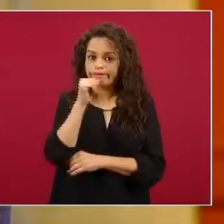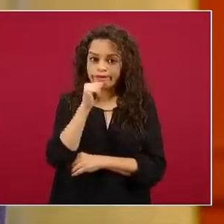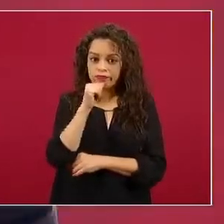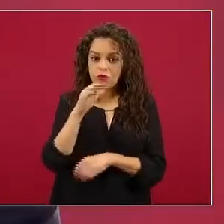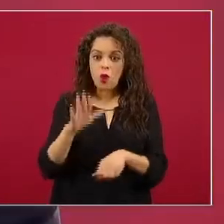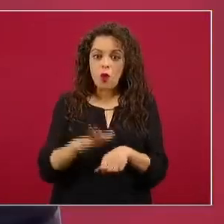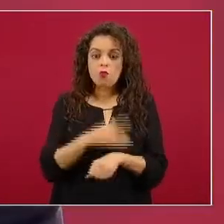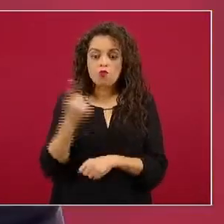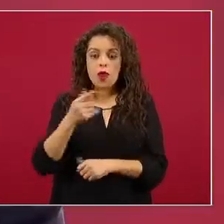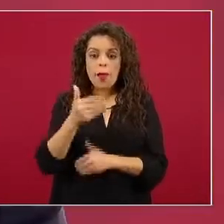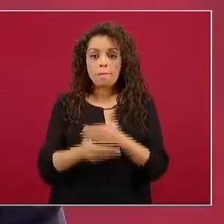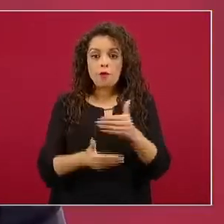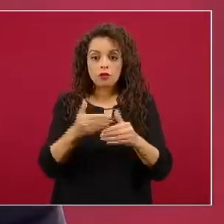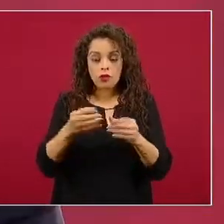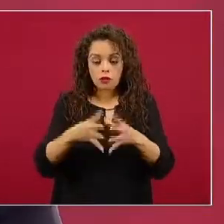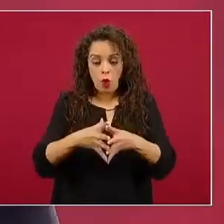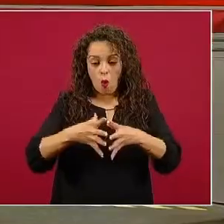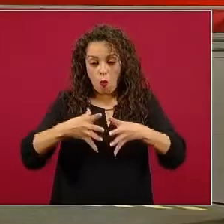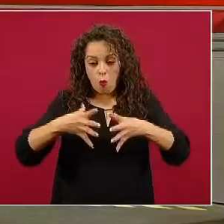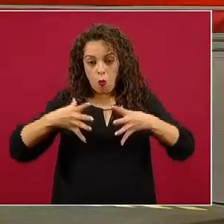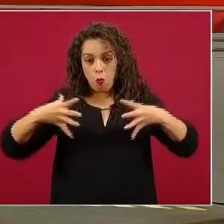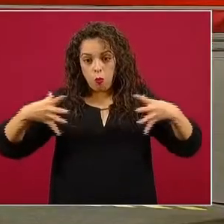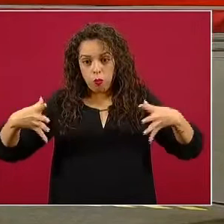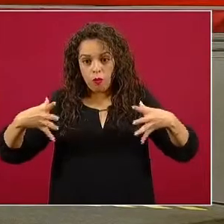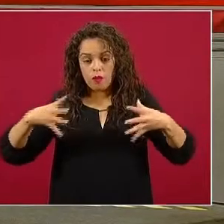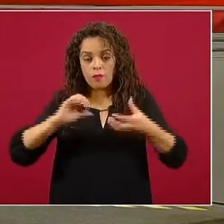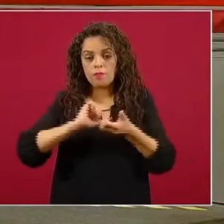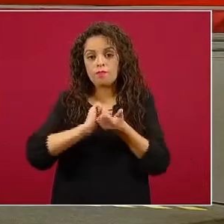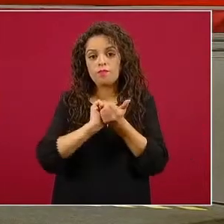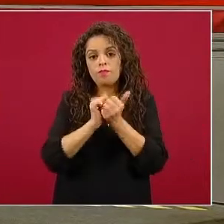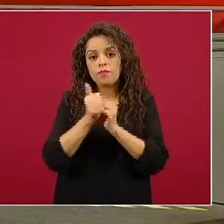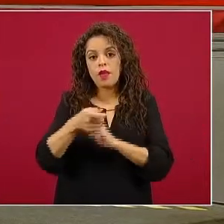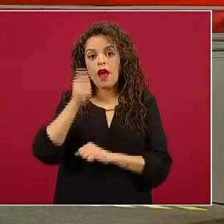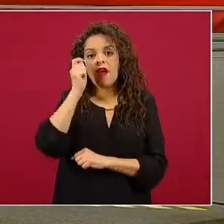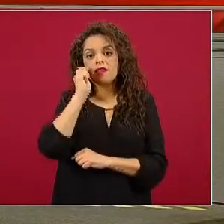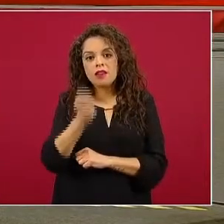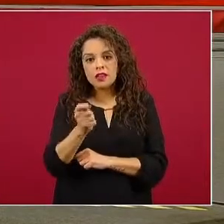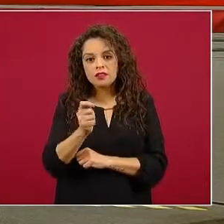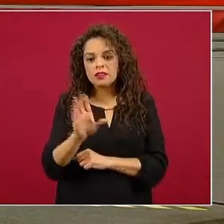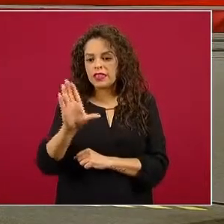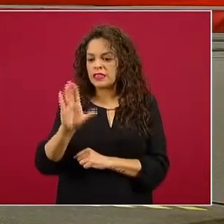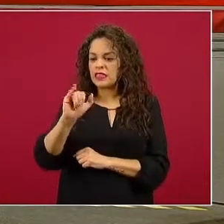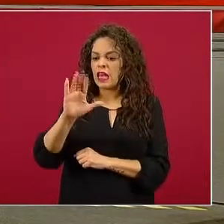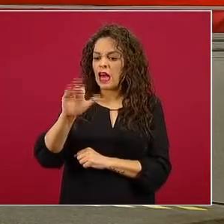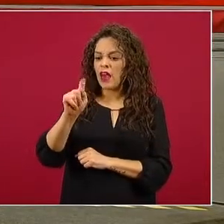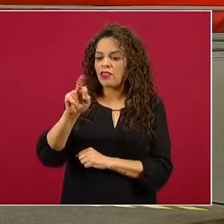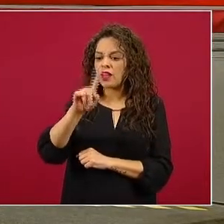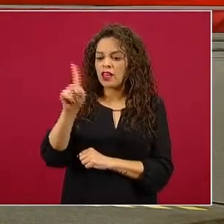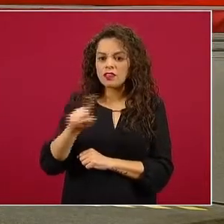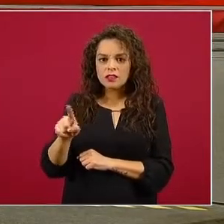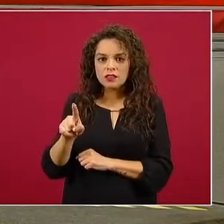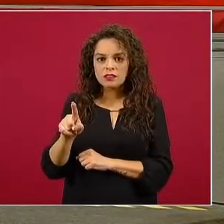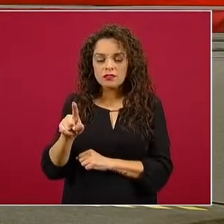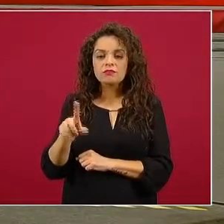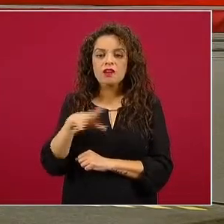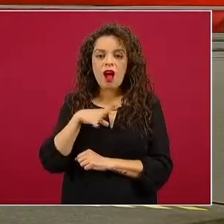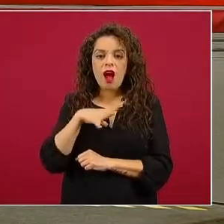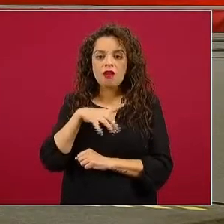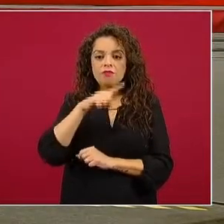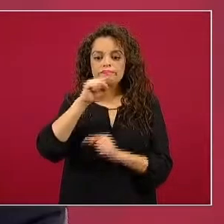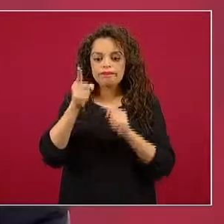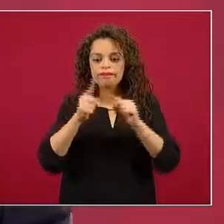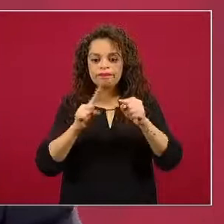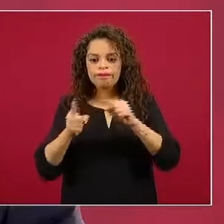un proceso de inflamación a un proceso de cicatrización y se reemplaza el tejido pulmonar por cicatrices, por